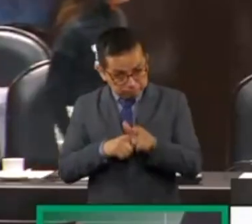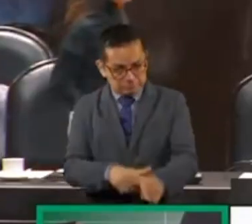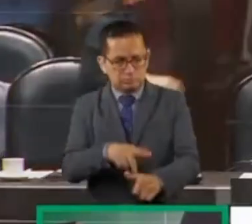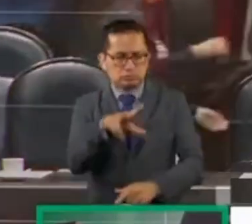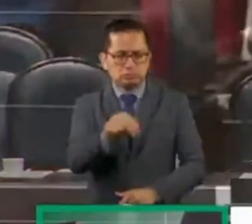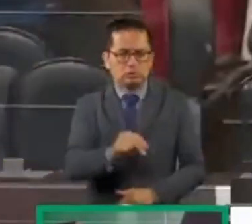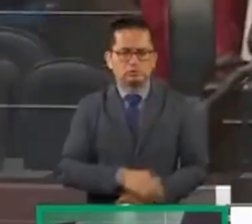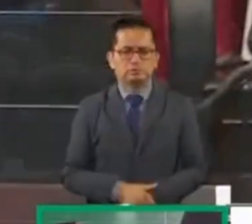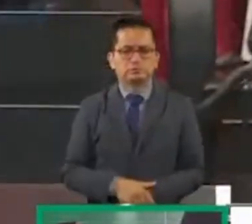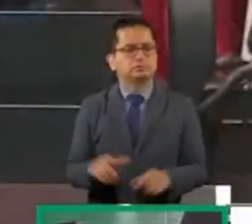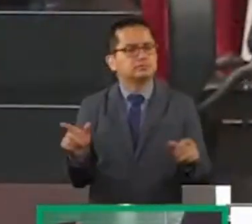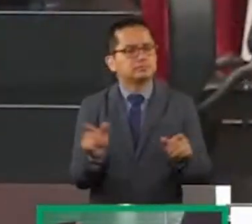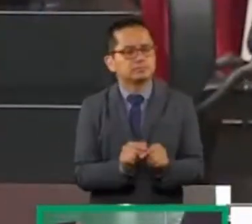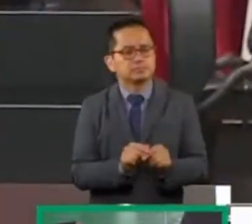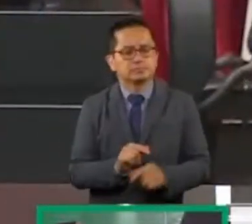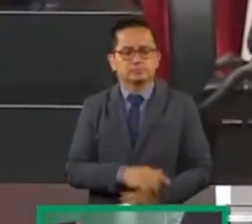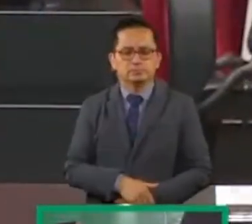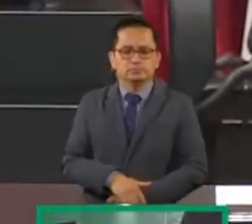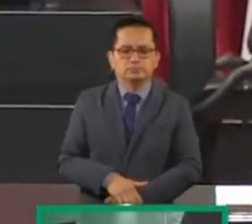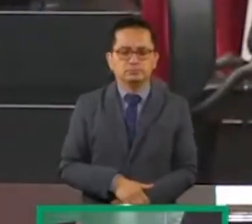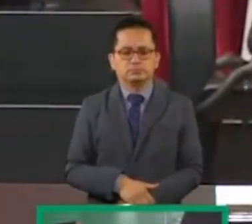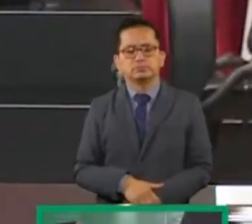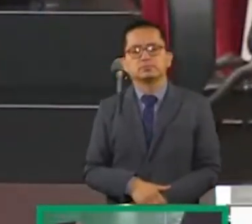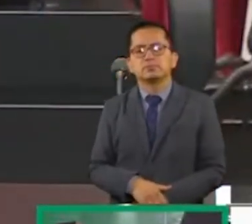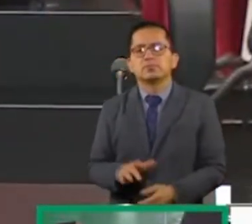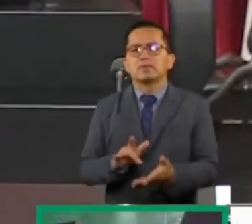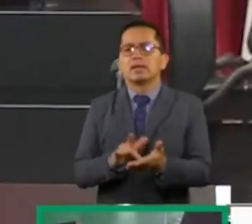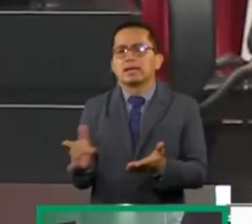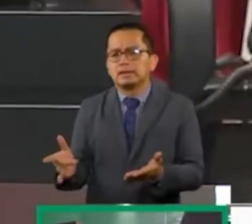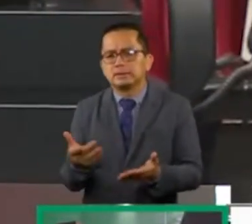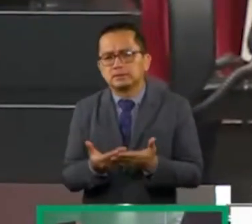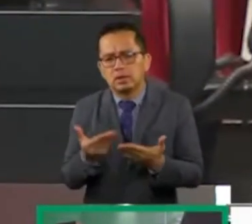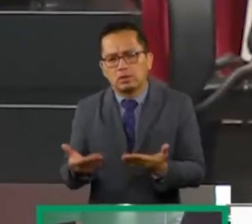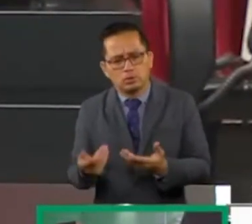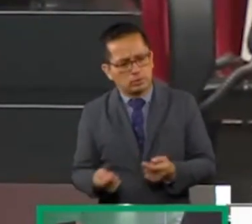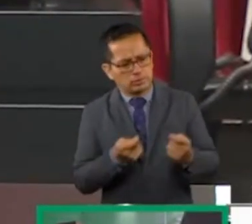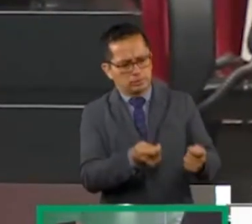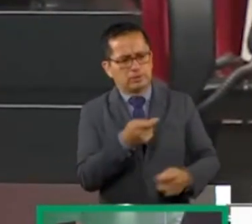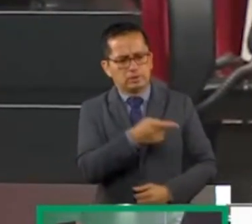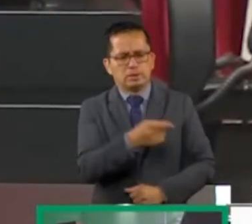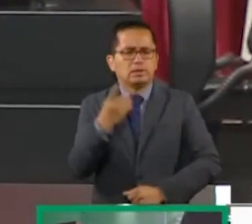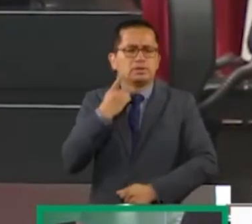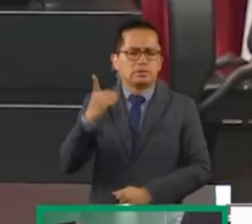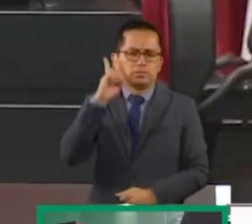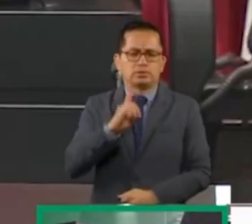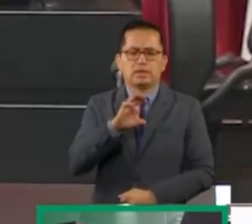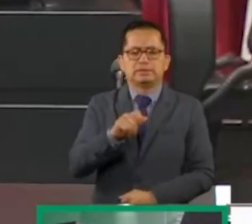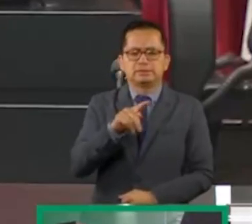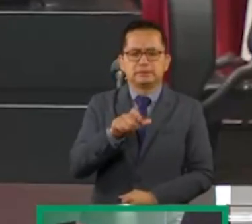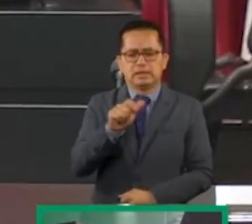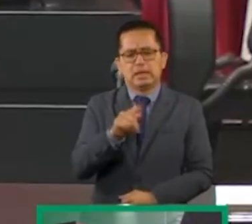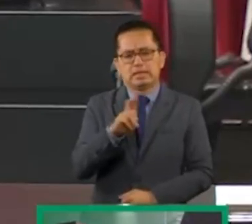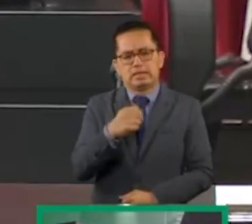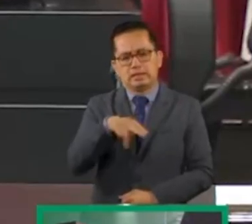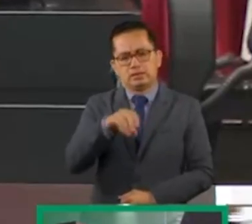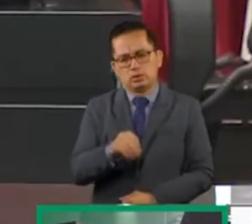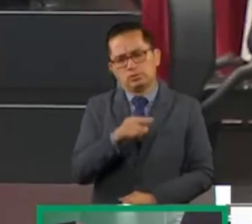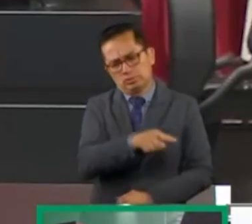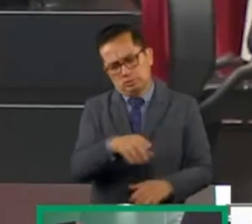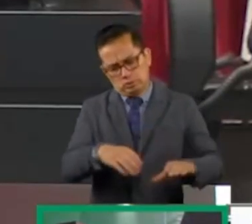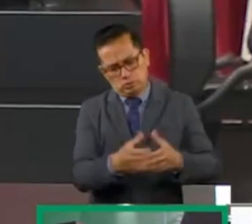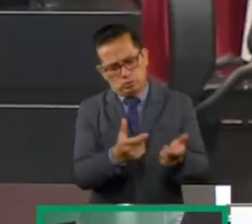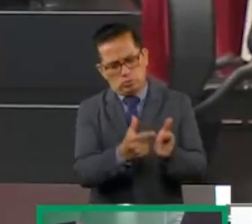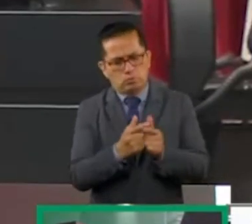Gracias. Tiene ahora el uso de la palabra la diputada Estela Karina Piceño Navarro de Morena para hablar en pro hasta por 5 minutos.